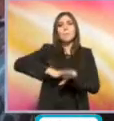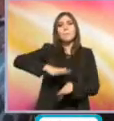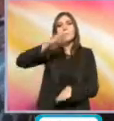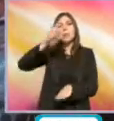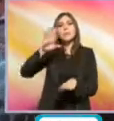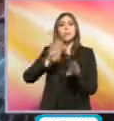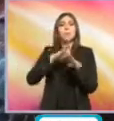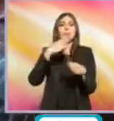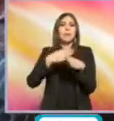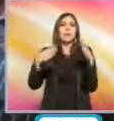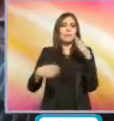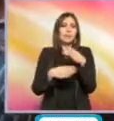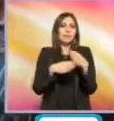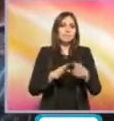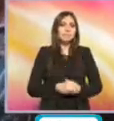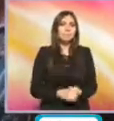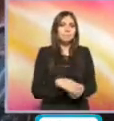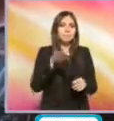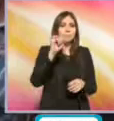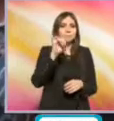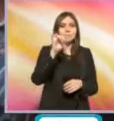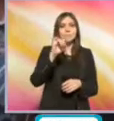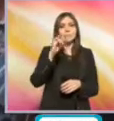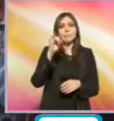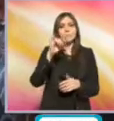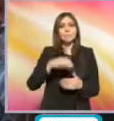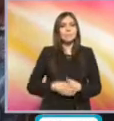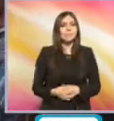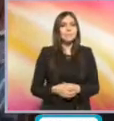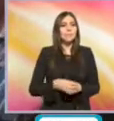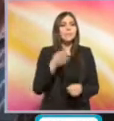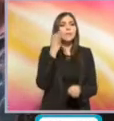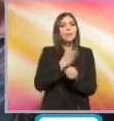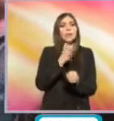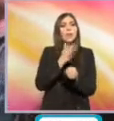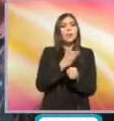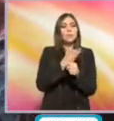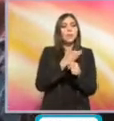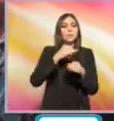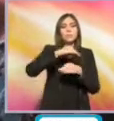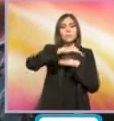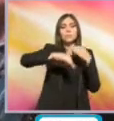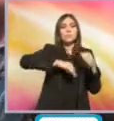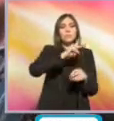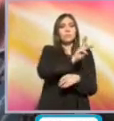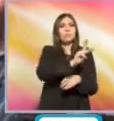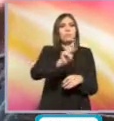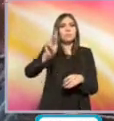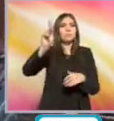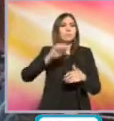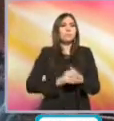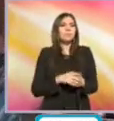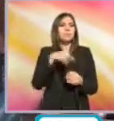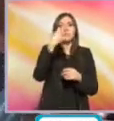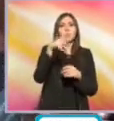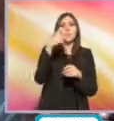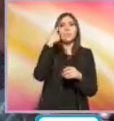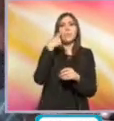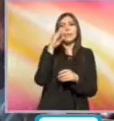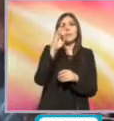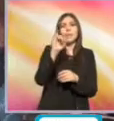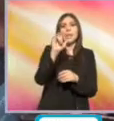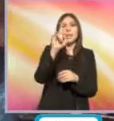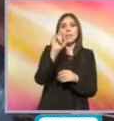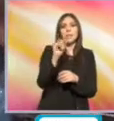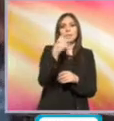las herramientas. Ah, sí, efectivamente. Ahorita por lo regular todo el afilador,